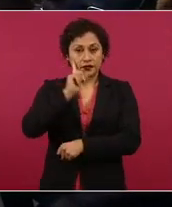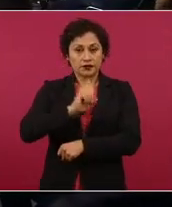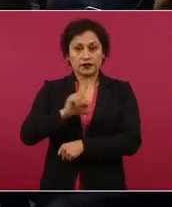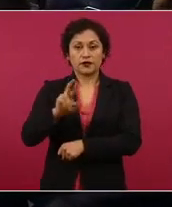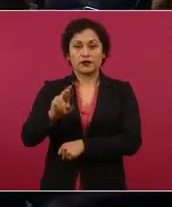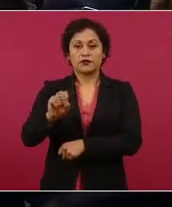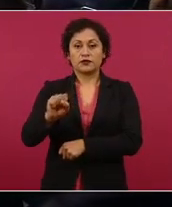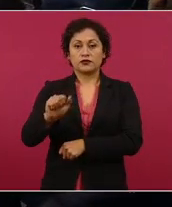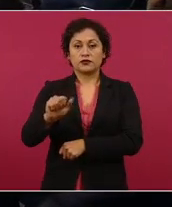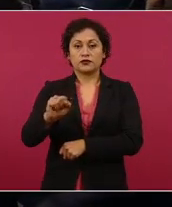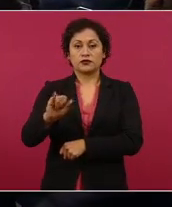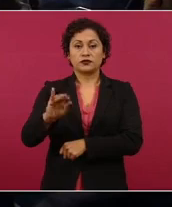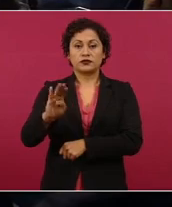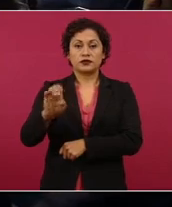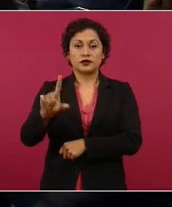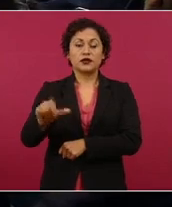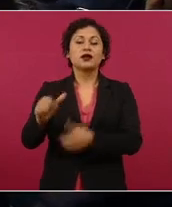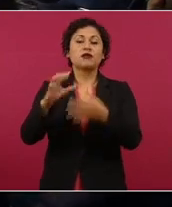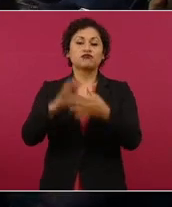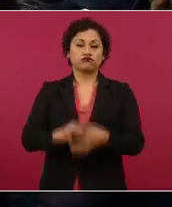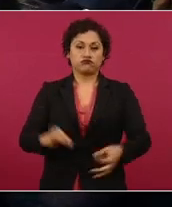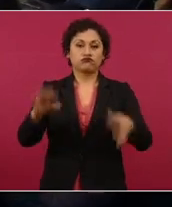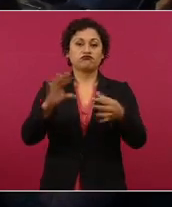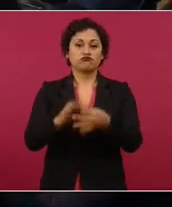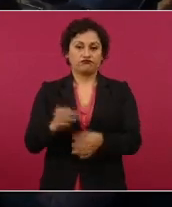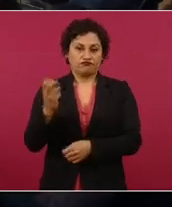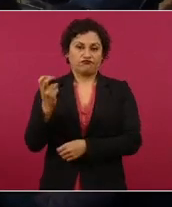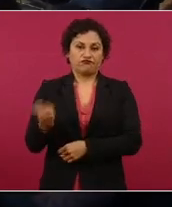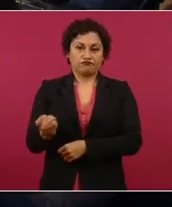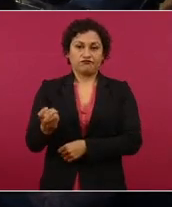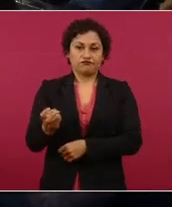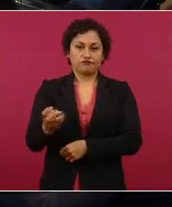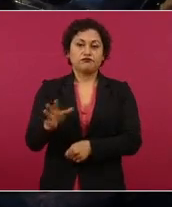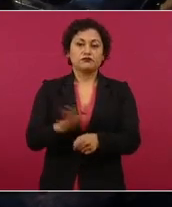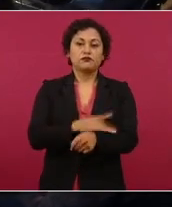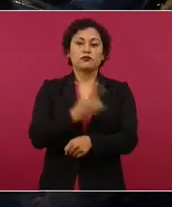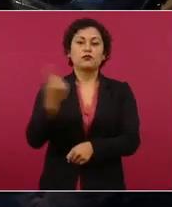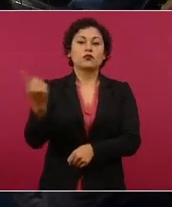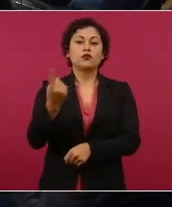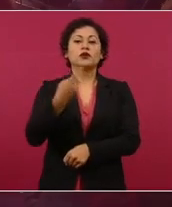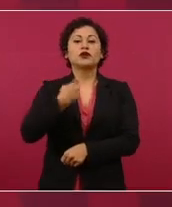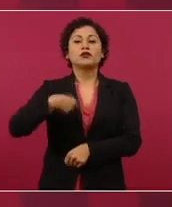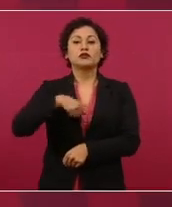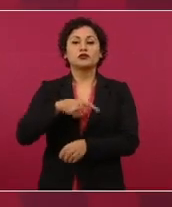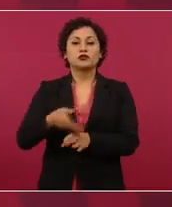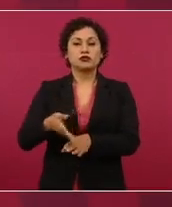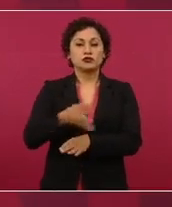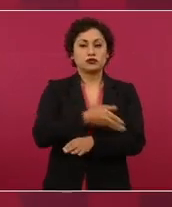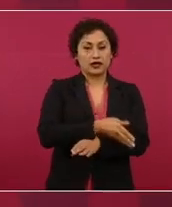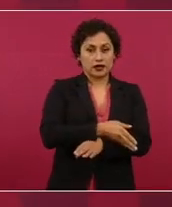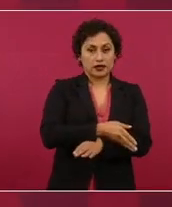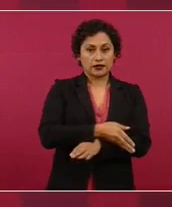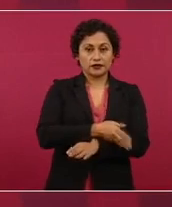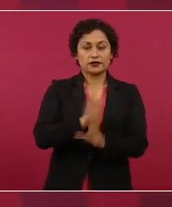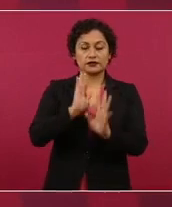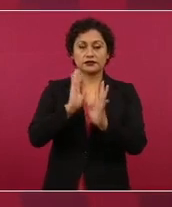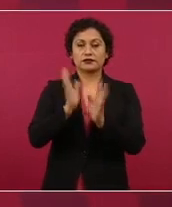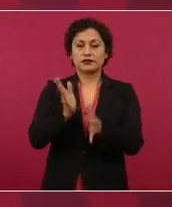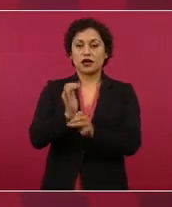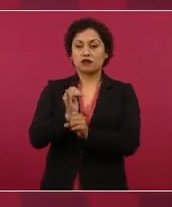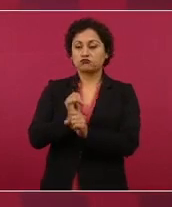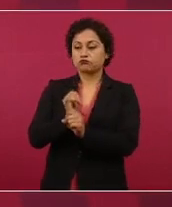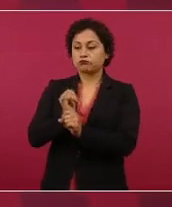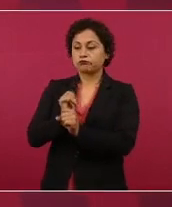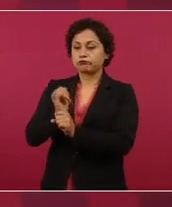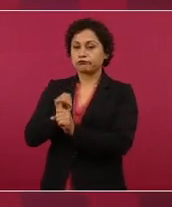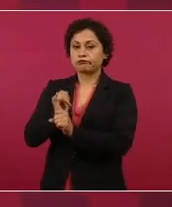Rosa Isela que informe, porque estuvimos pendientes de la